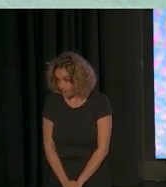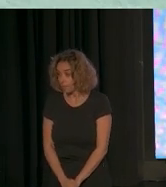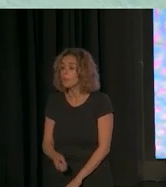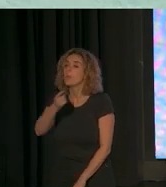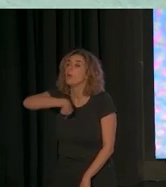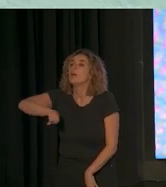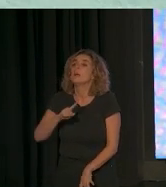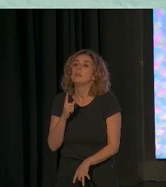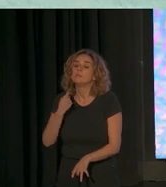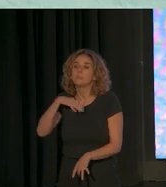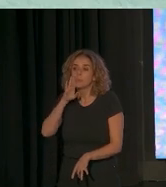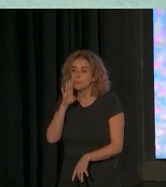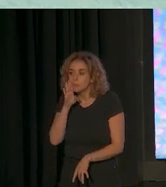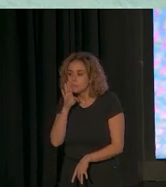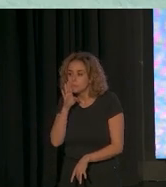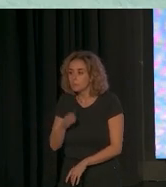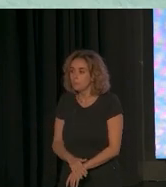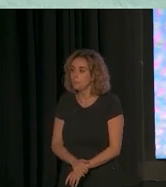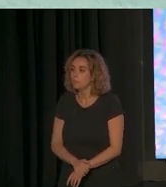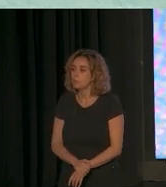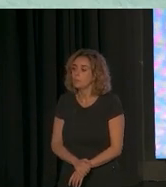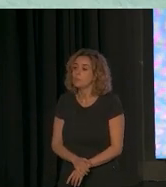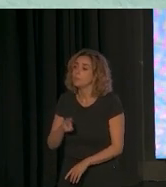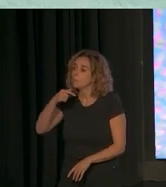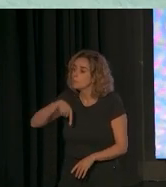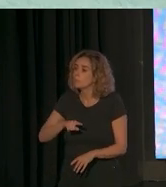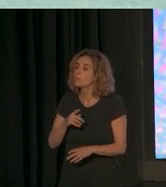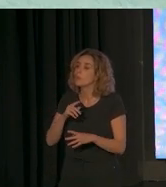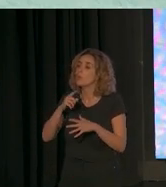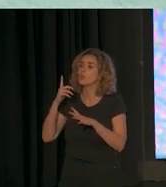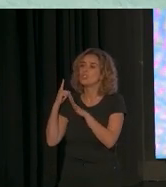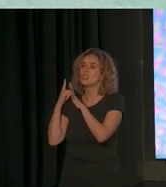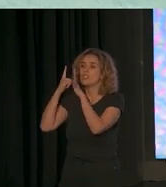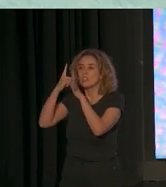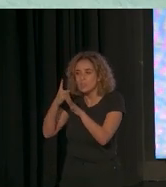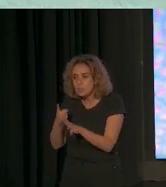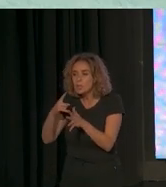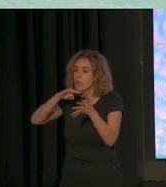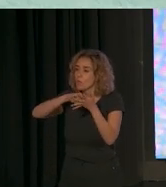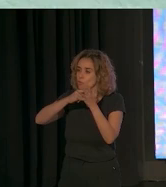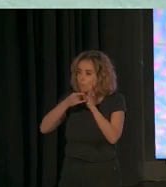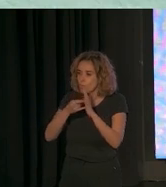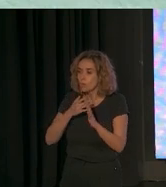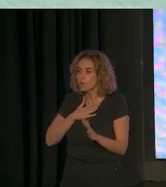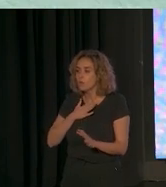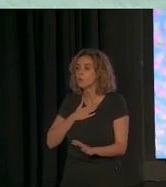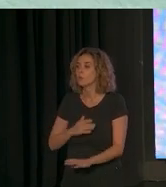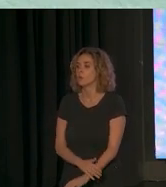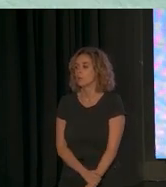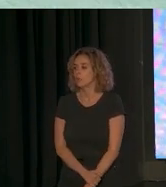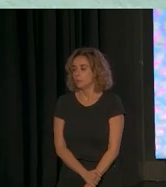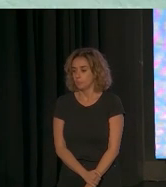Esos son los hitos, la línea del tiempo de estos 6 años del proyecto.